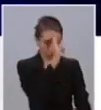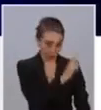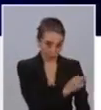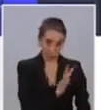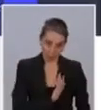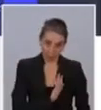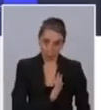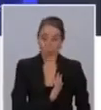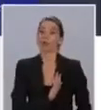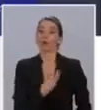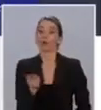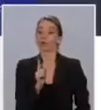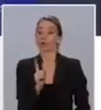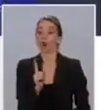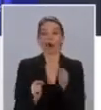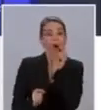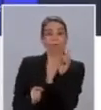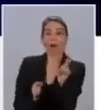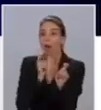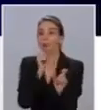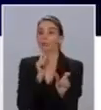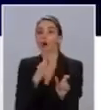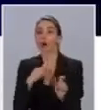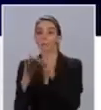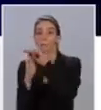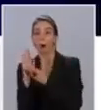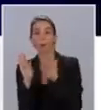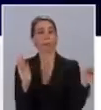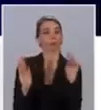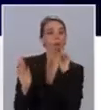pediría que no ponga y no trate de distorsionar nuestro